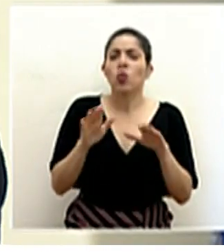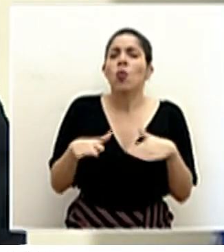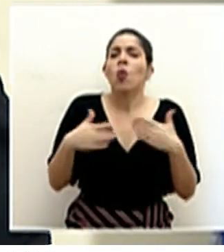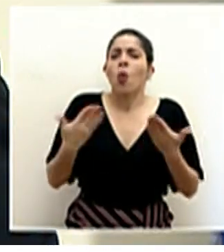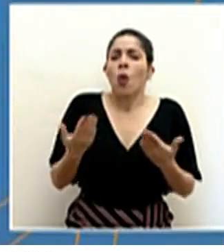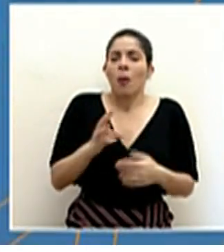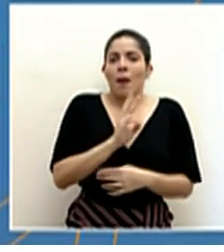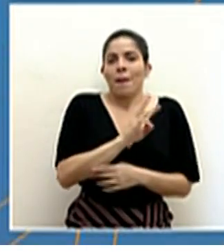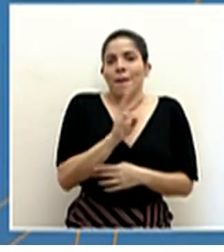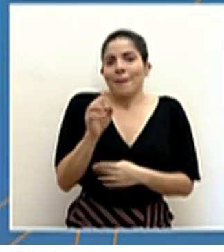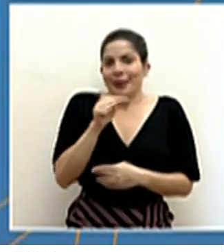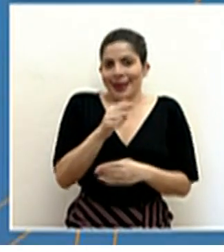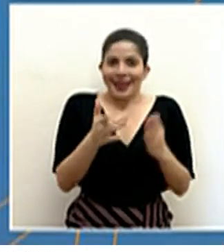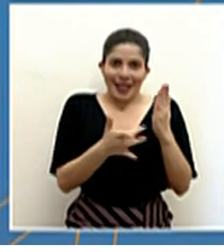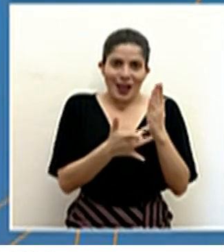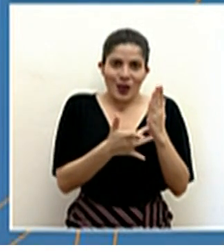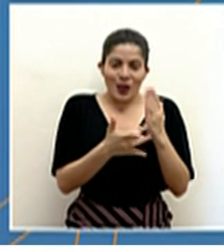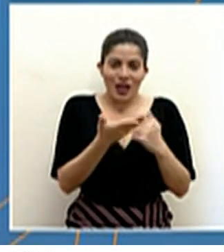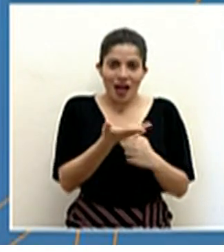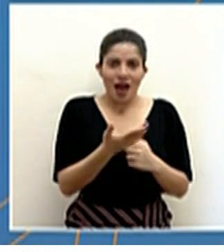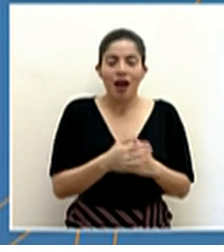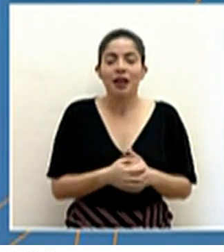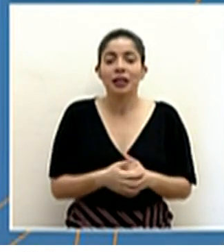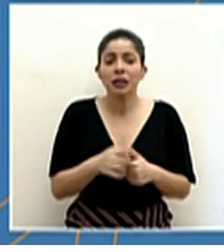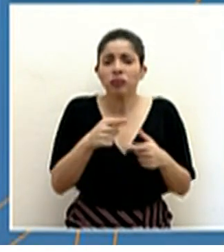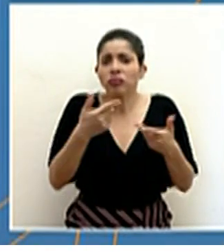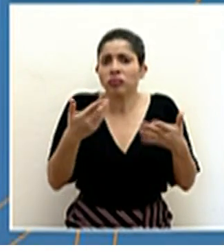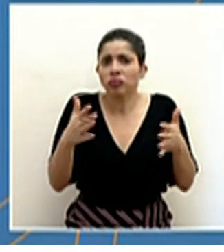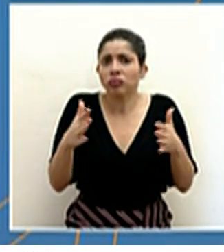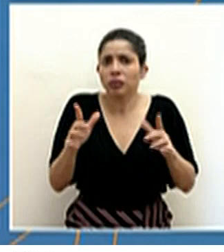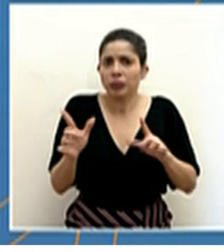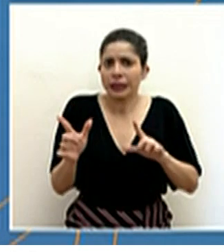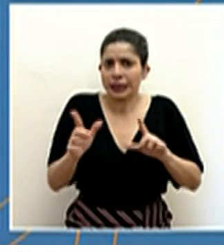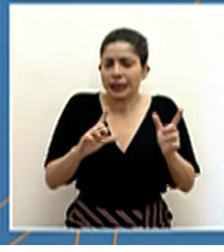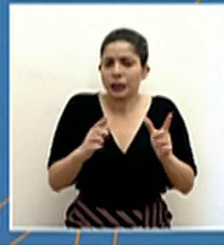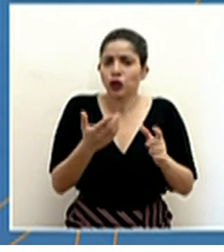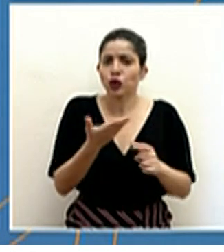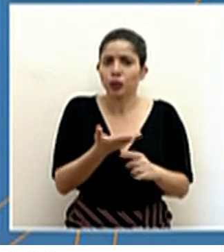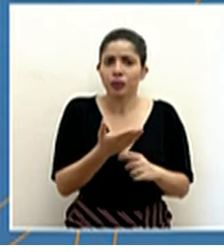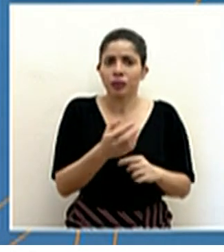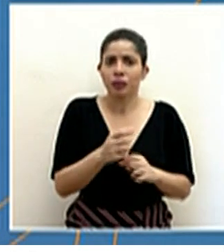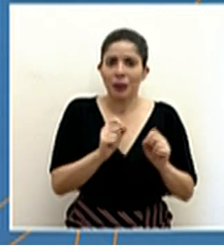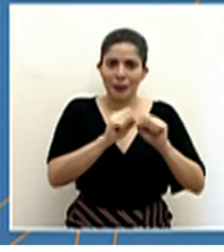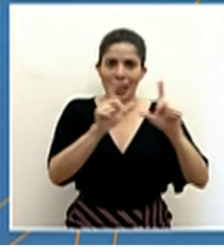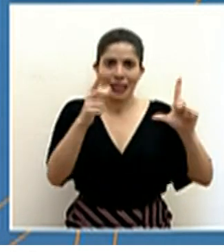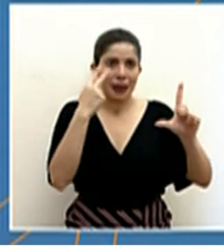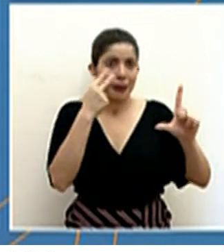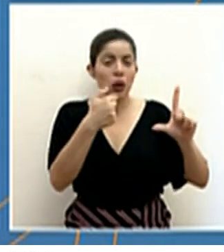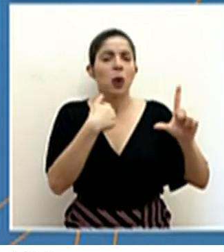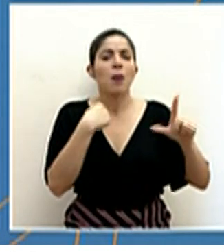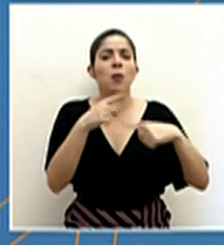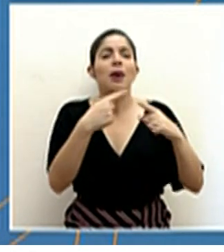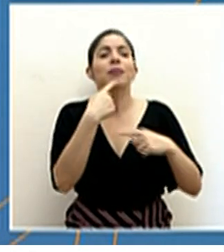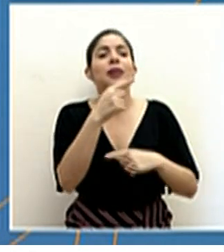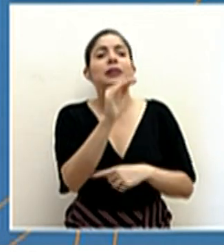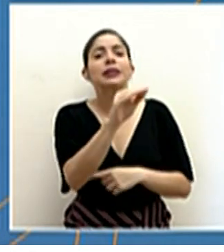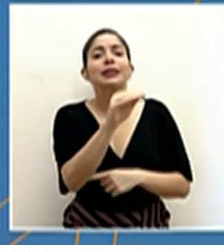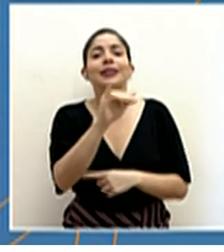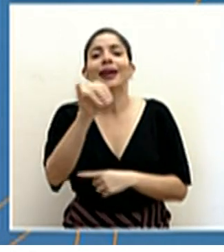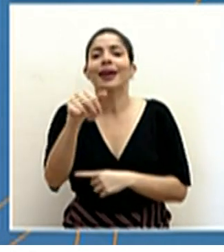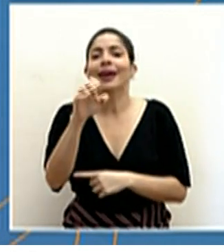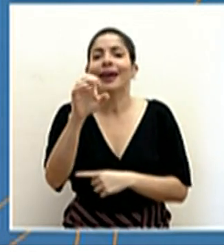una plataforma tecnológica que ya está disponible en la pantalla y que le voy a pedir a don Jefferson